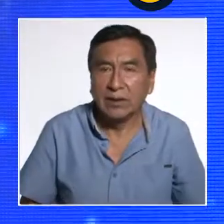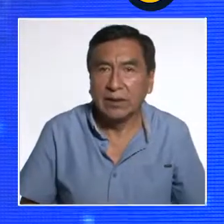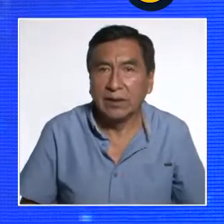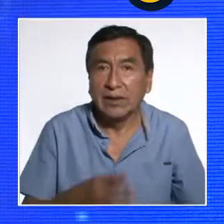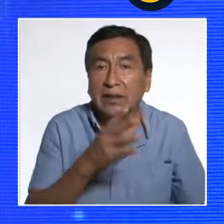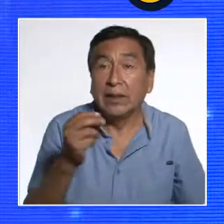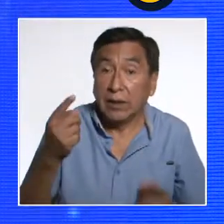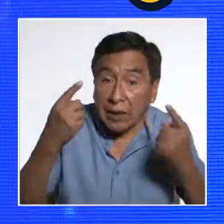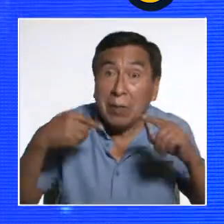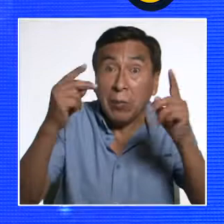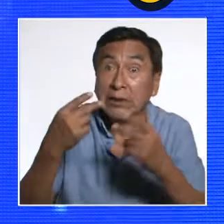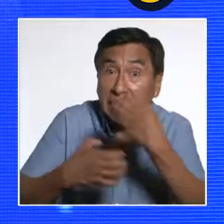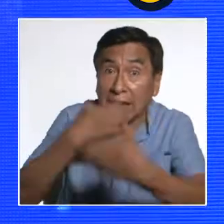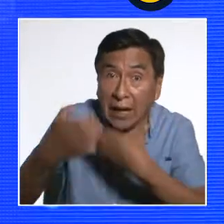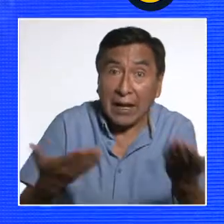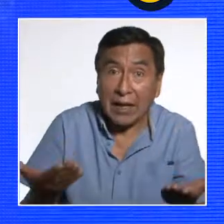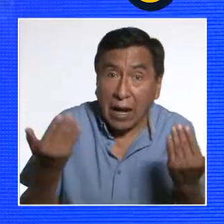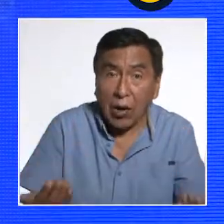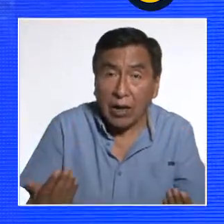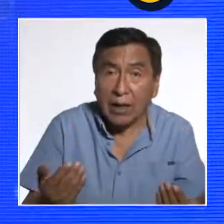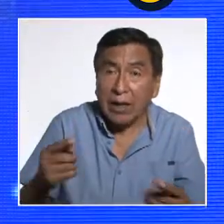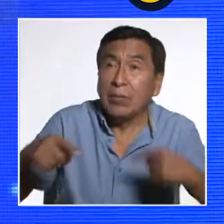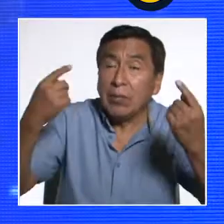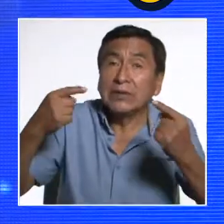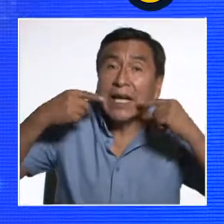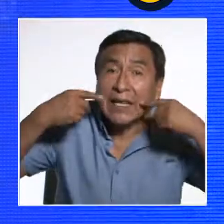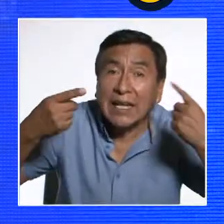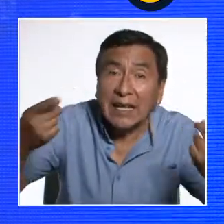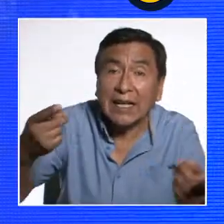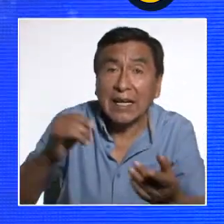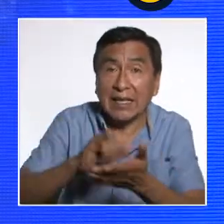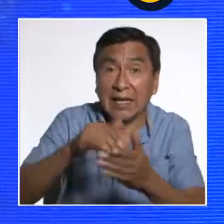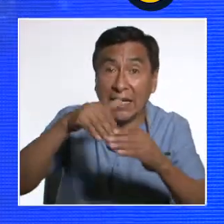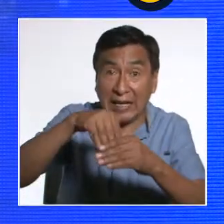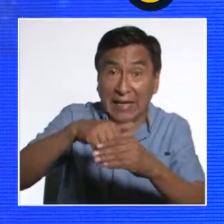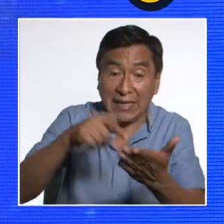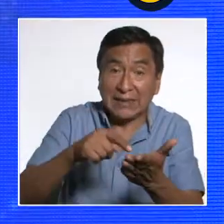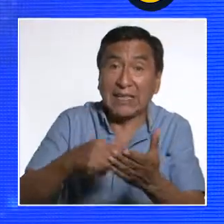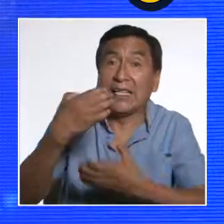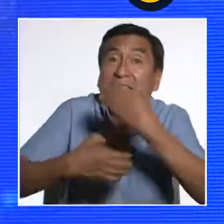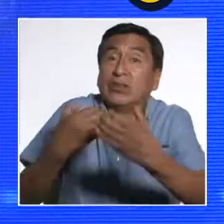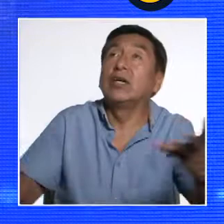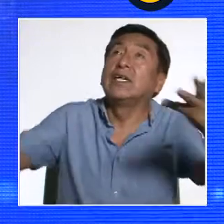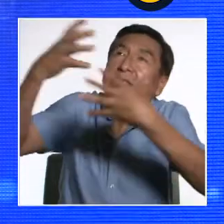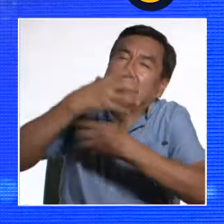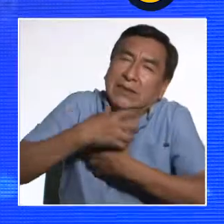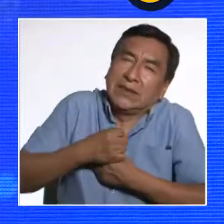Vamos a gritar y vamos a declarar que en este grito recibimos libertad.